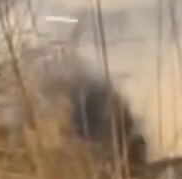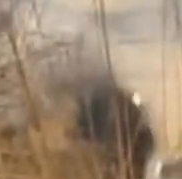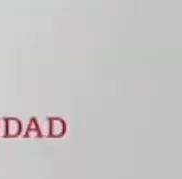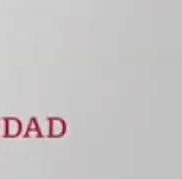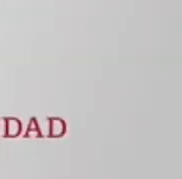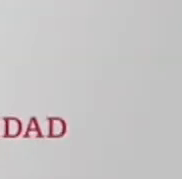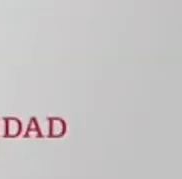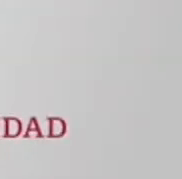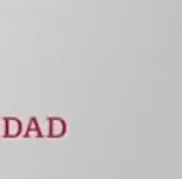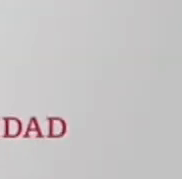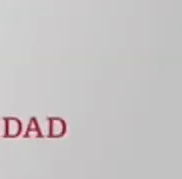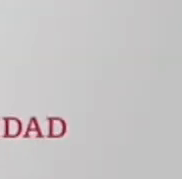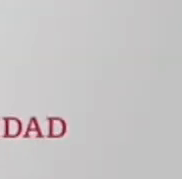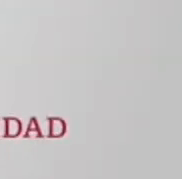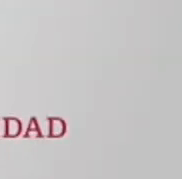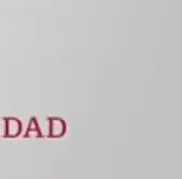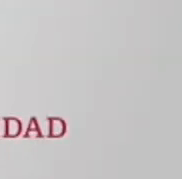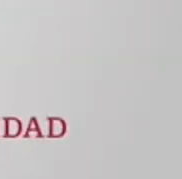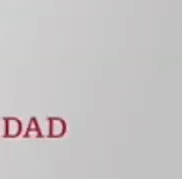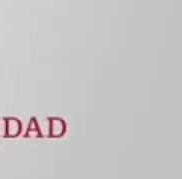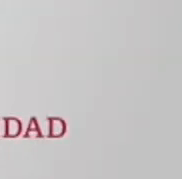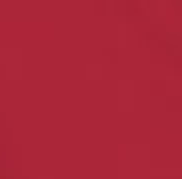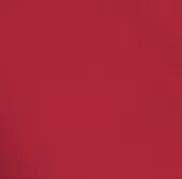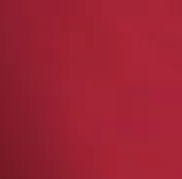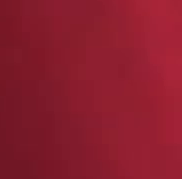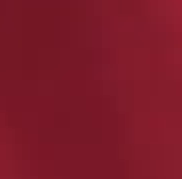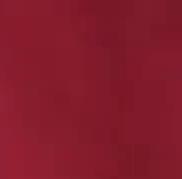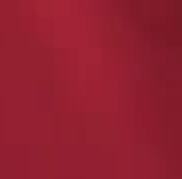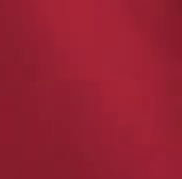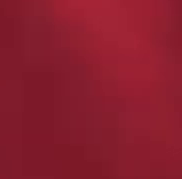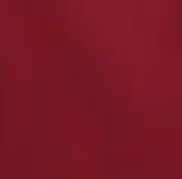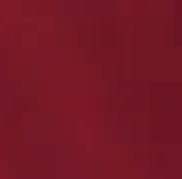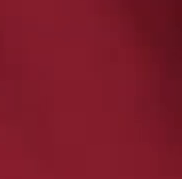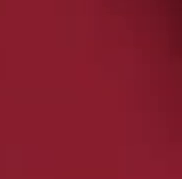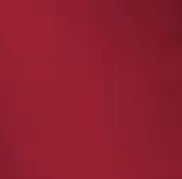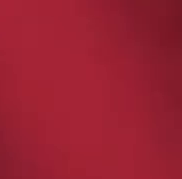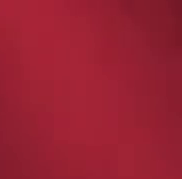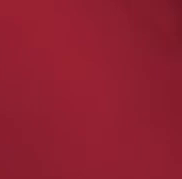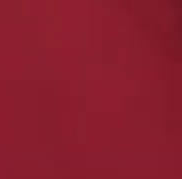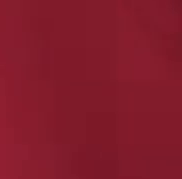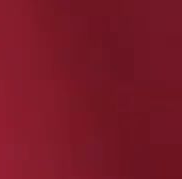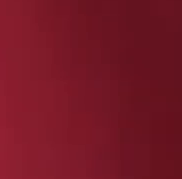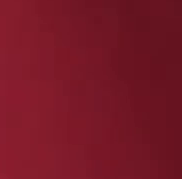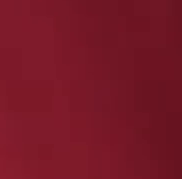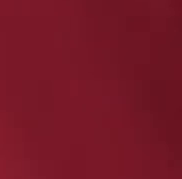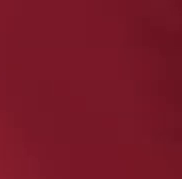846-23-6346. Sistema Nacional de Protección Civil. Gobierno de México.